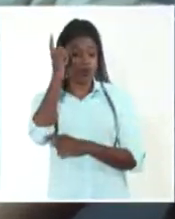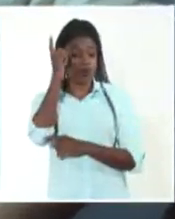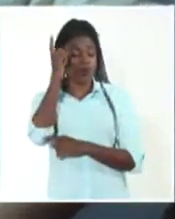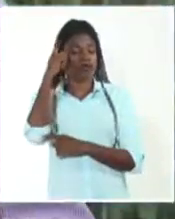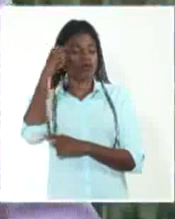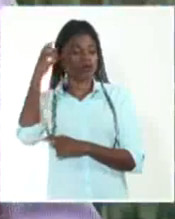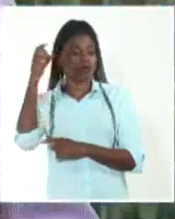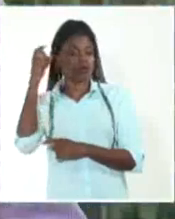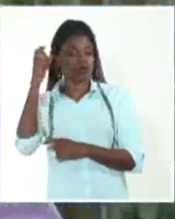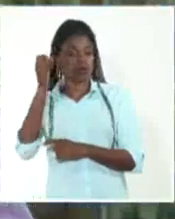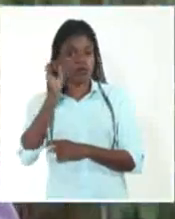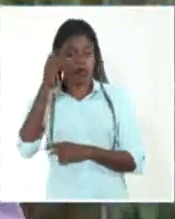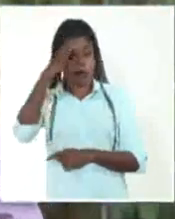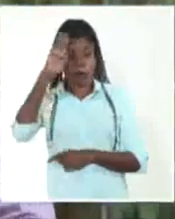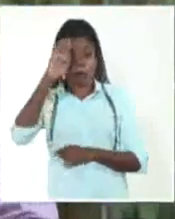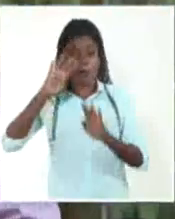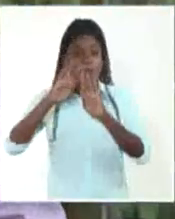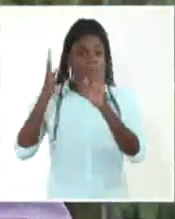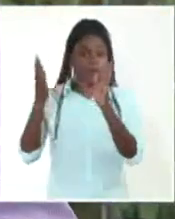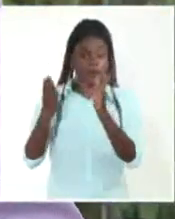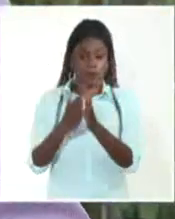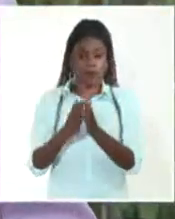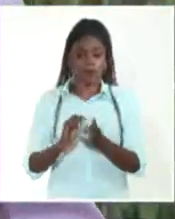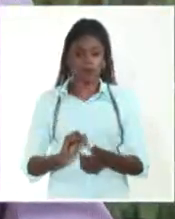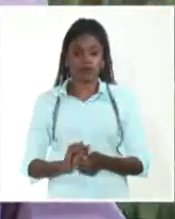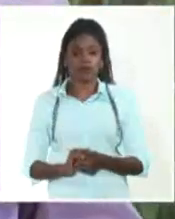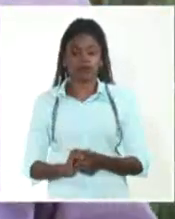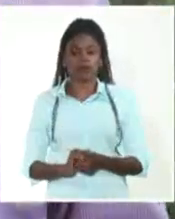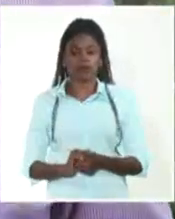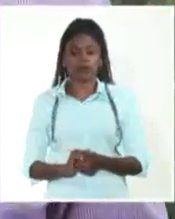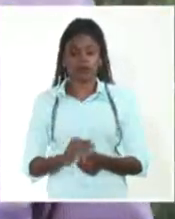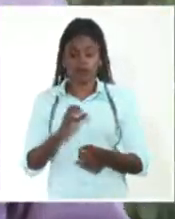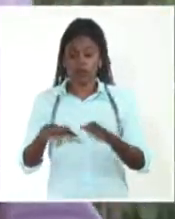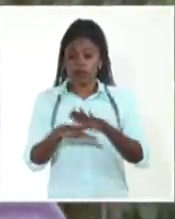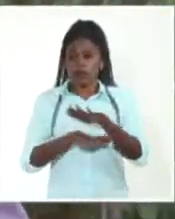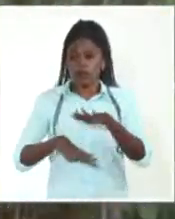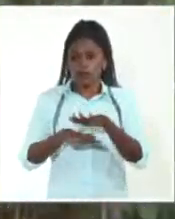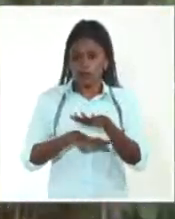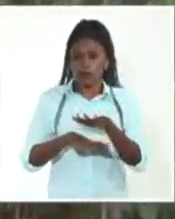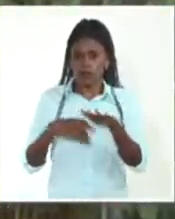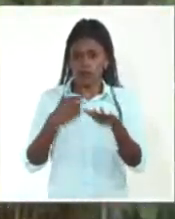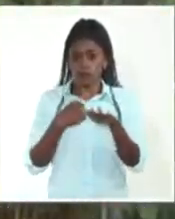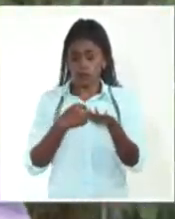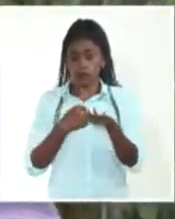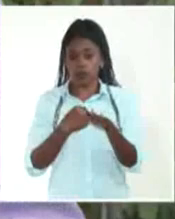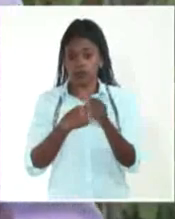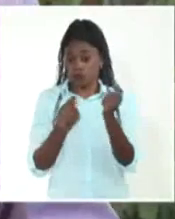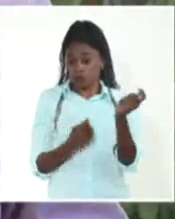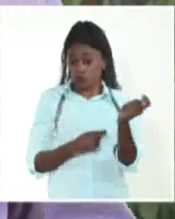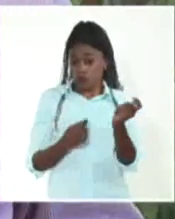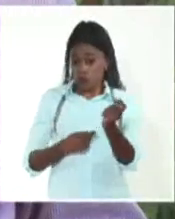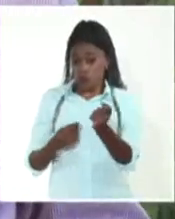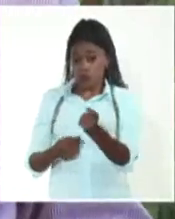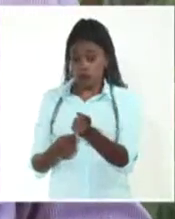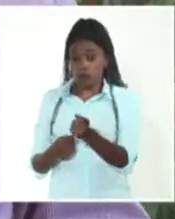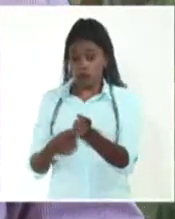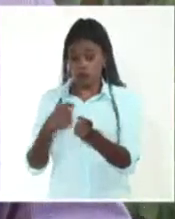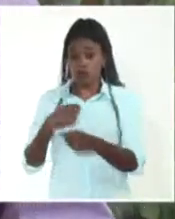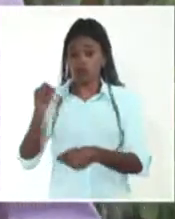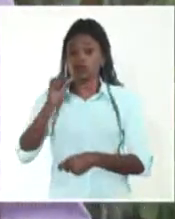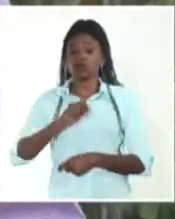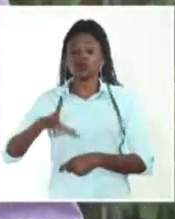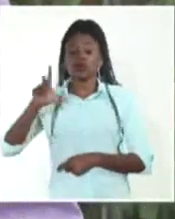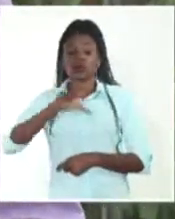justicia, por Cuba y para el mundo, que es la base de nuestro patriotismo,